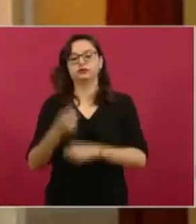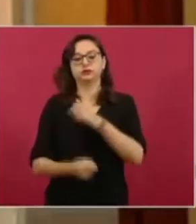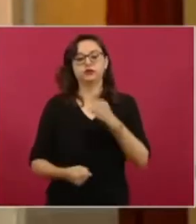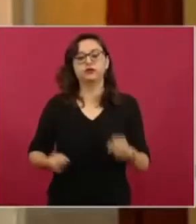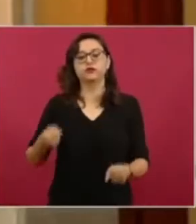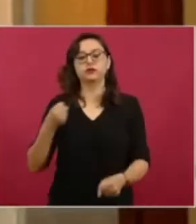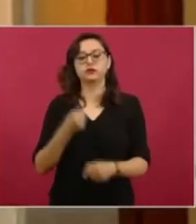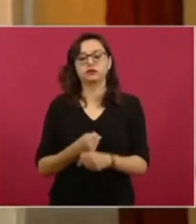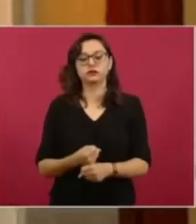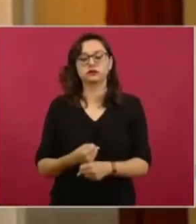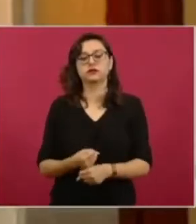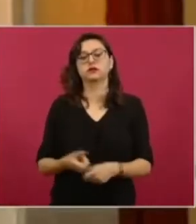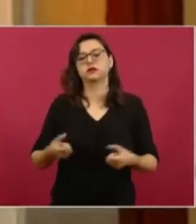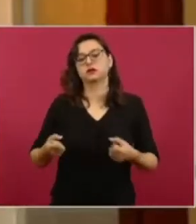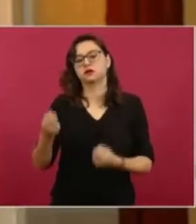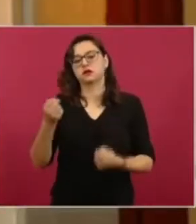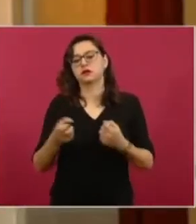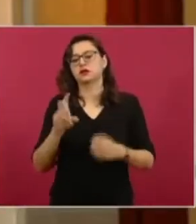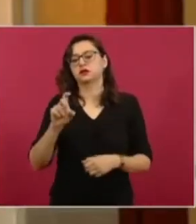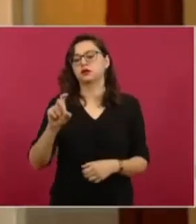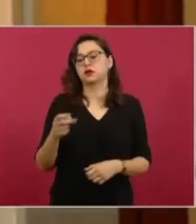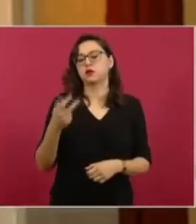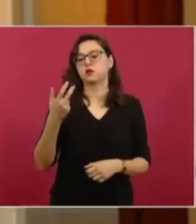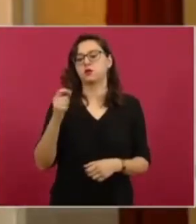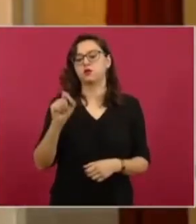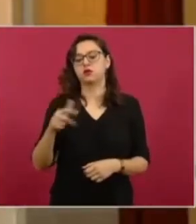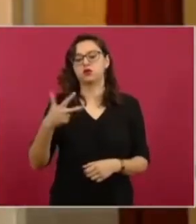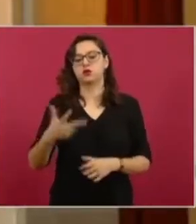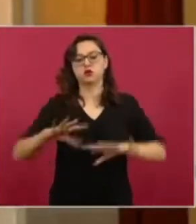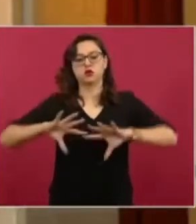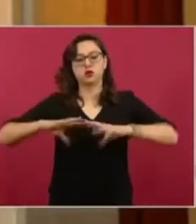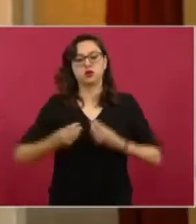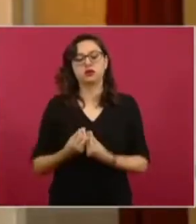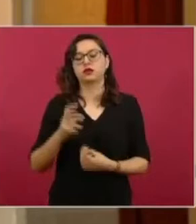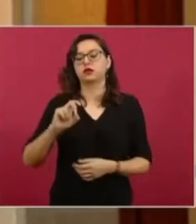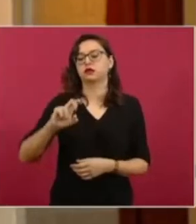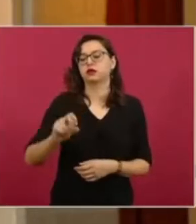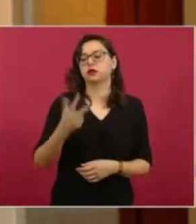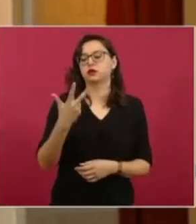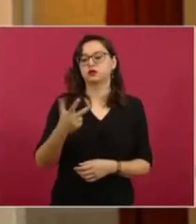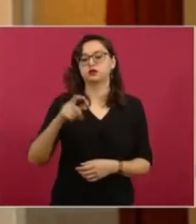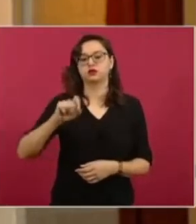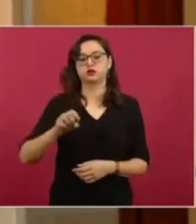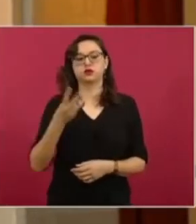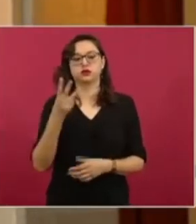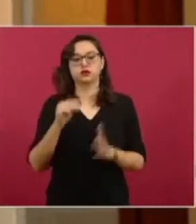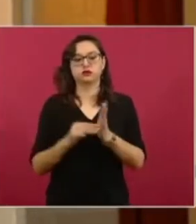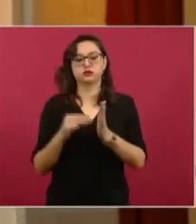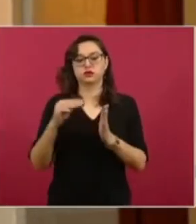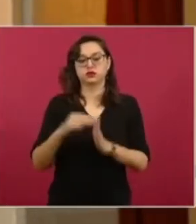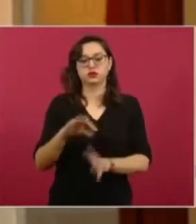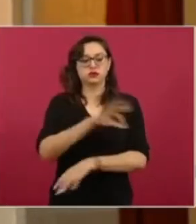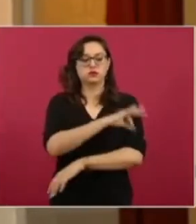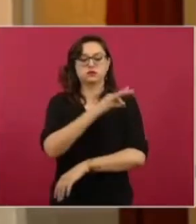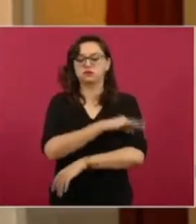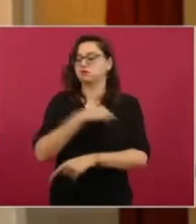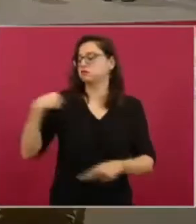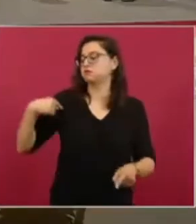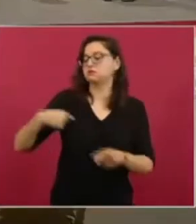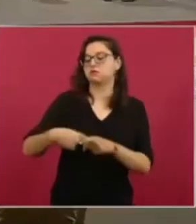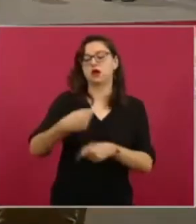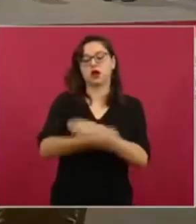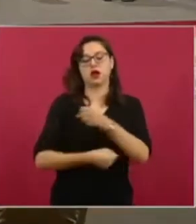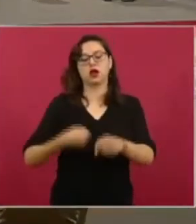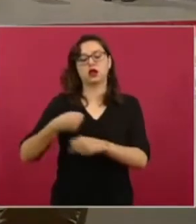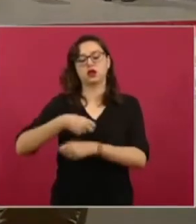vía terrestre 30.8, para hacer un total de 38.3 millones de dosis transportadas en